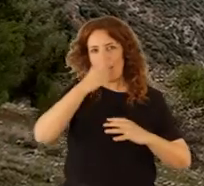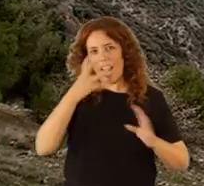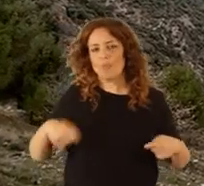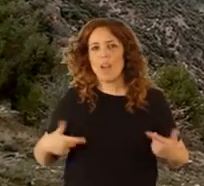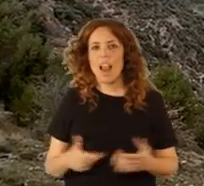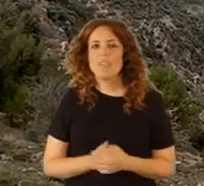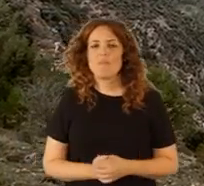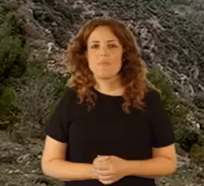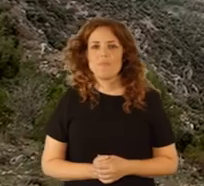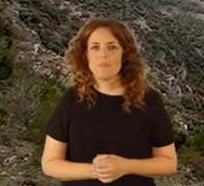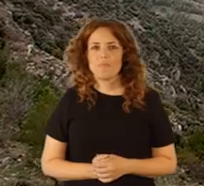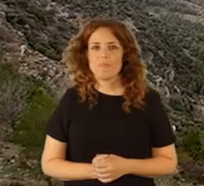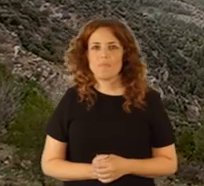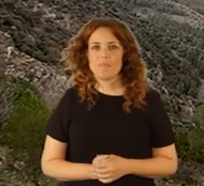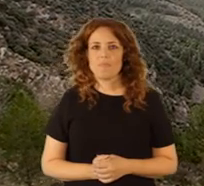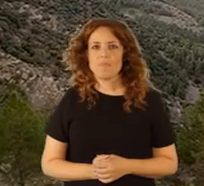parque